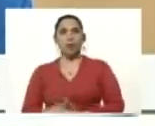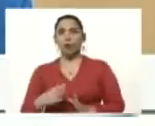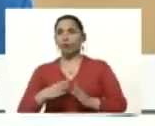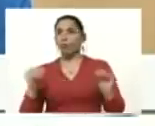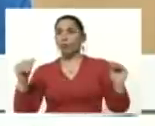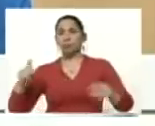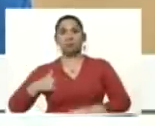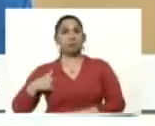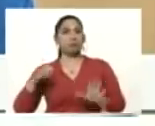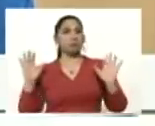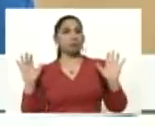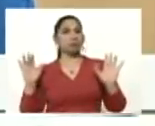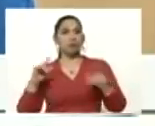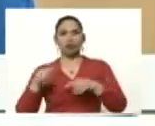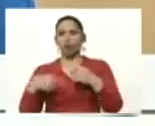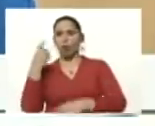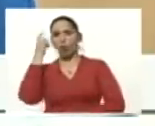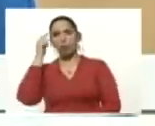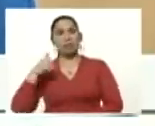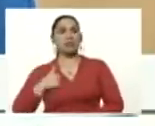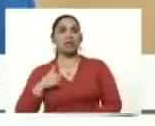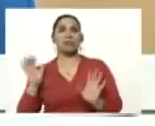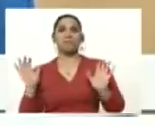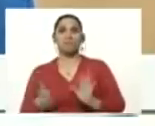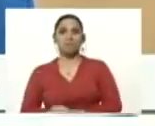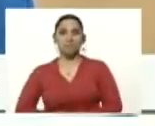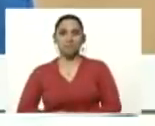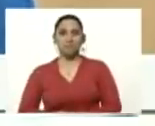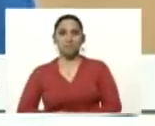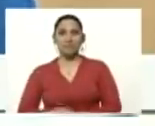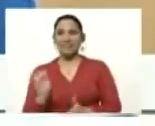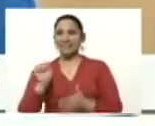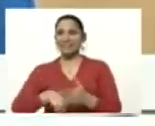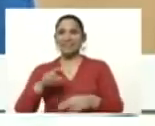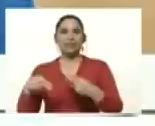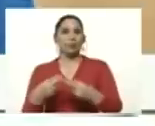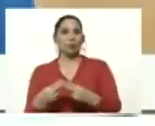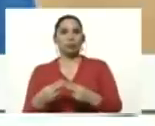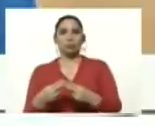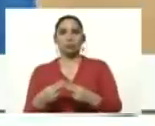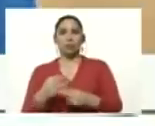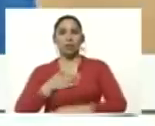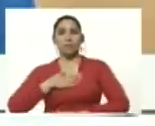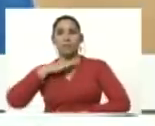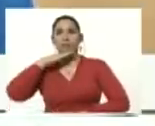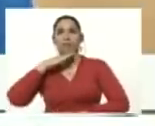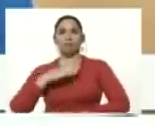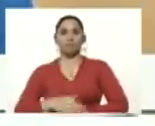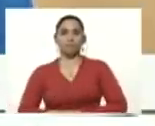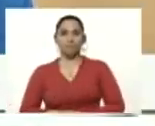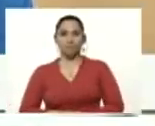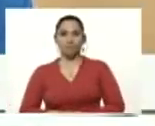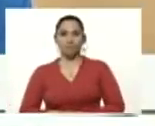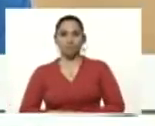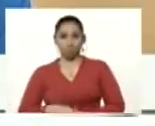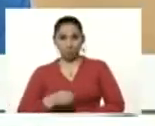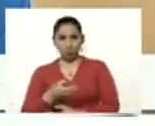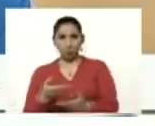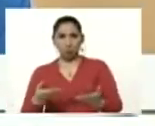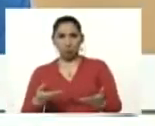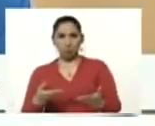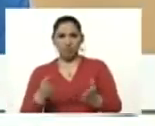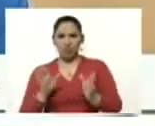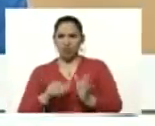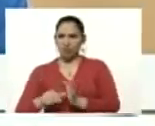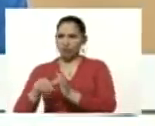quiera, todos los días si quiere. Sin ningún límite. Allí estaban